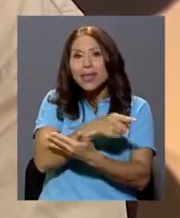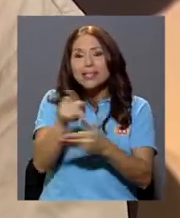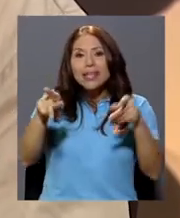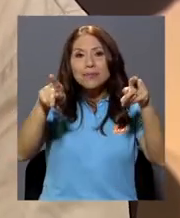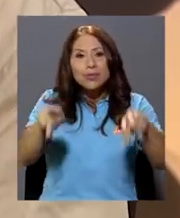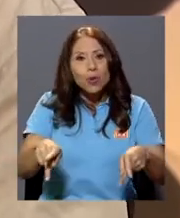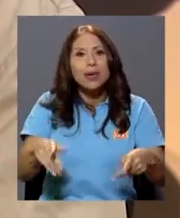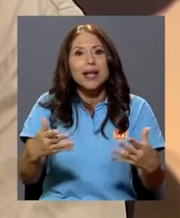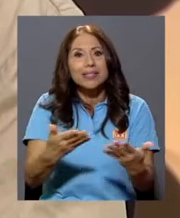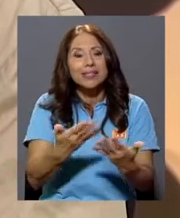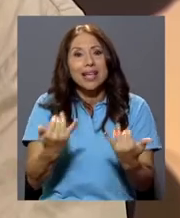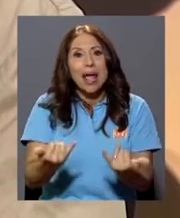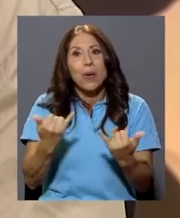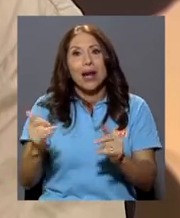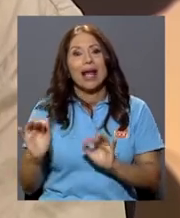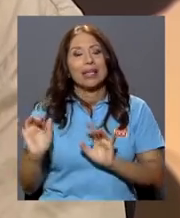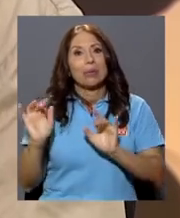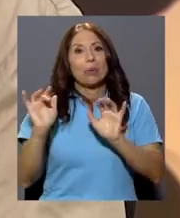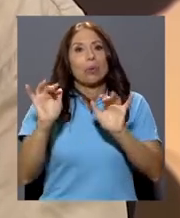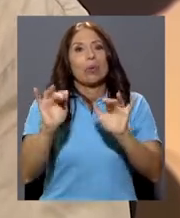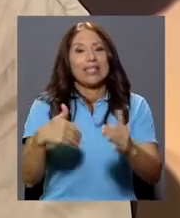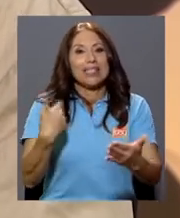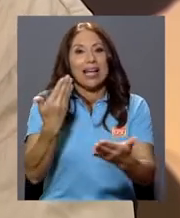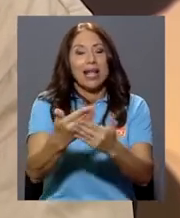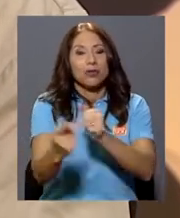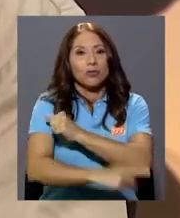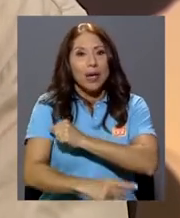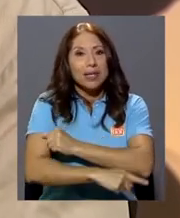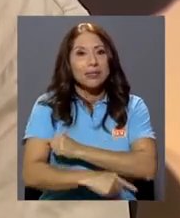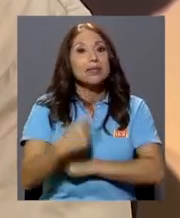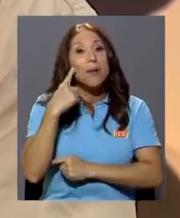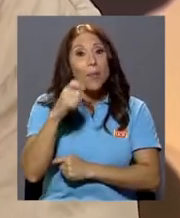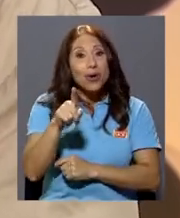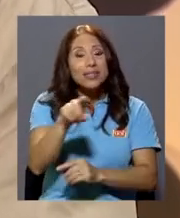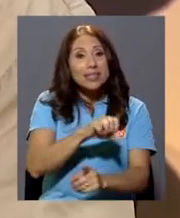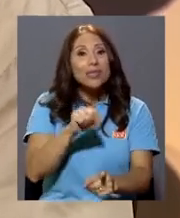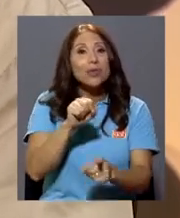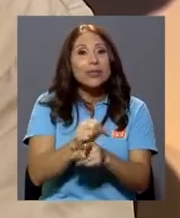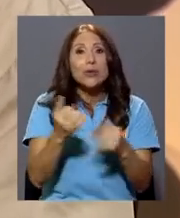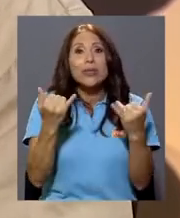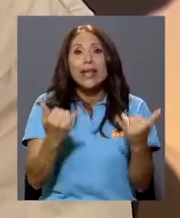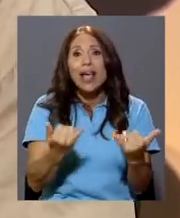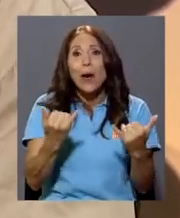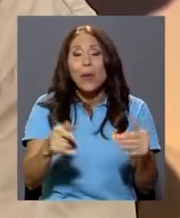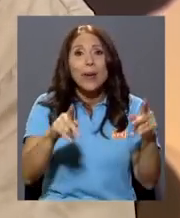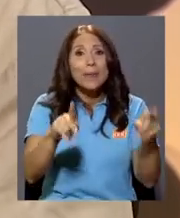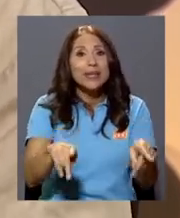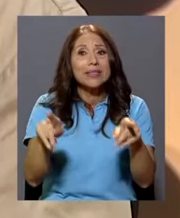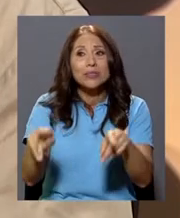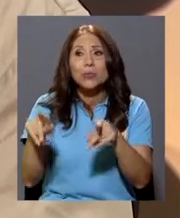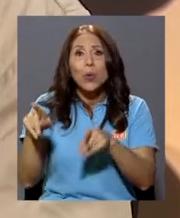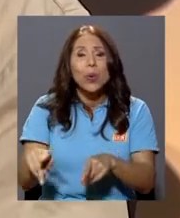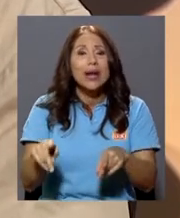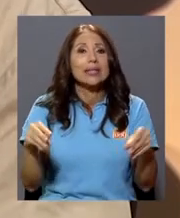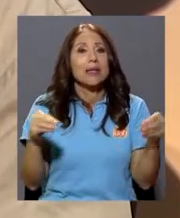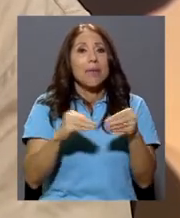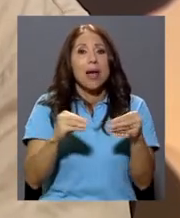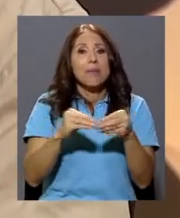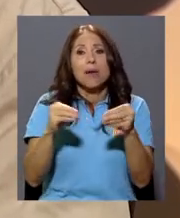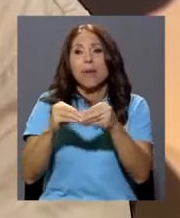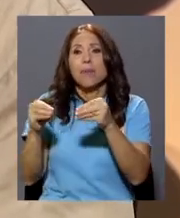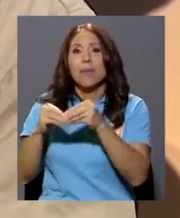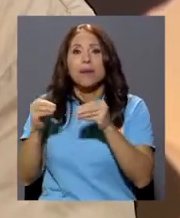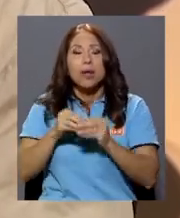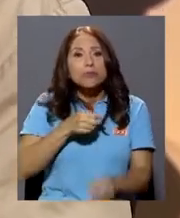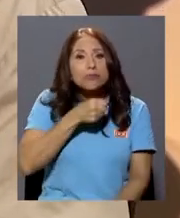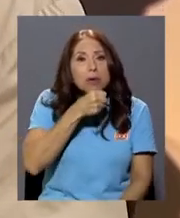decir la totalidad, que están llegando a esos países precisamente por esa situación de envejecimiento tan grande que se